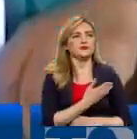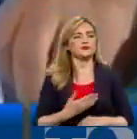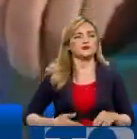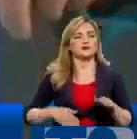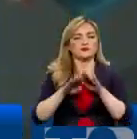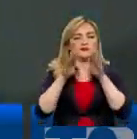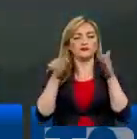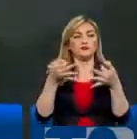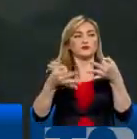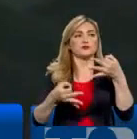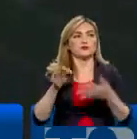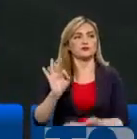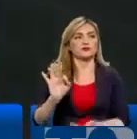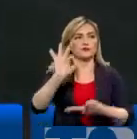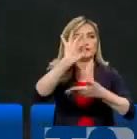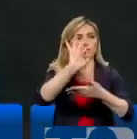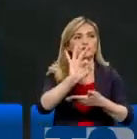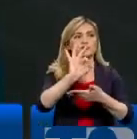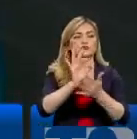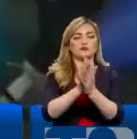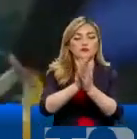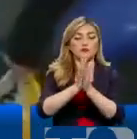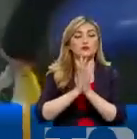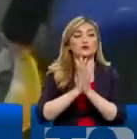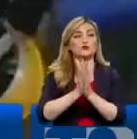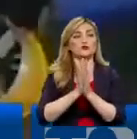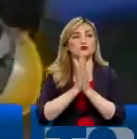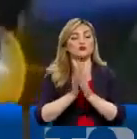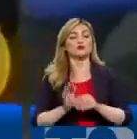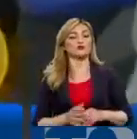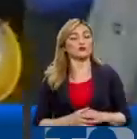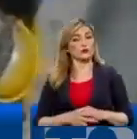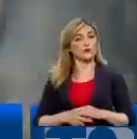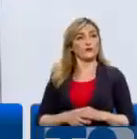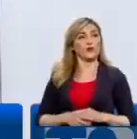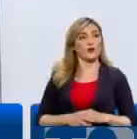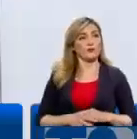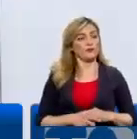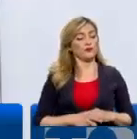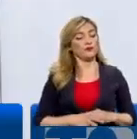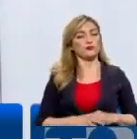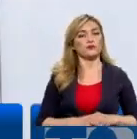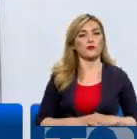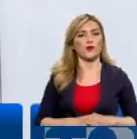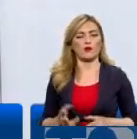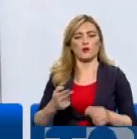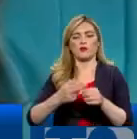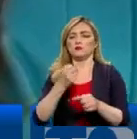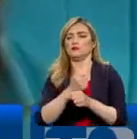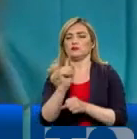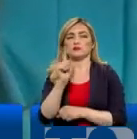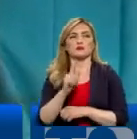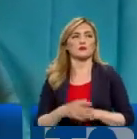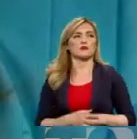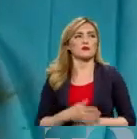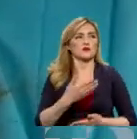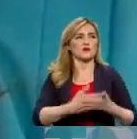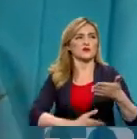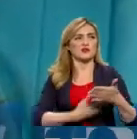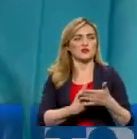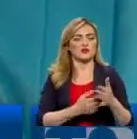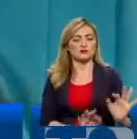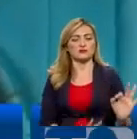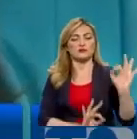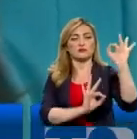de Justicia, en representación de los ahora solicitantes, deja ver que no es solo el regreso al cargo. Con este documento y con